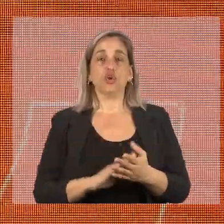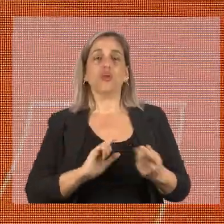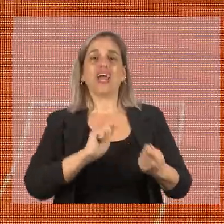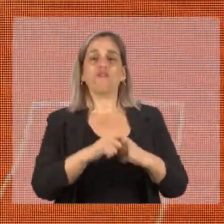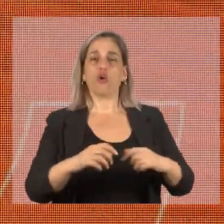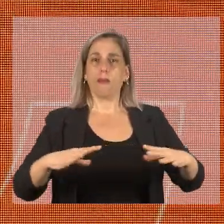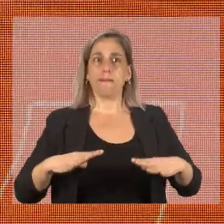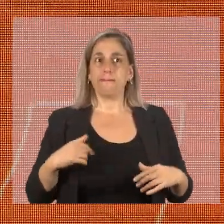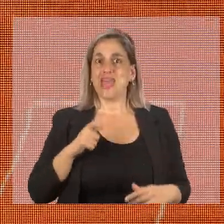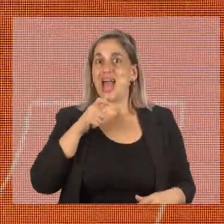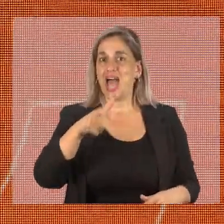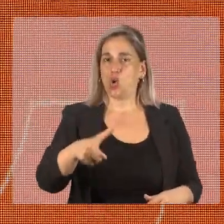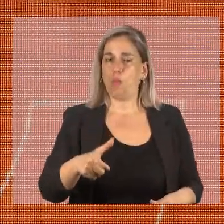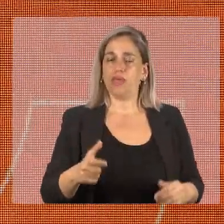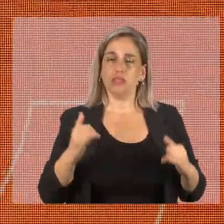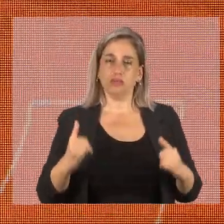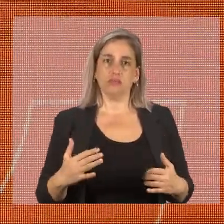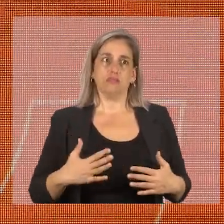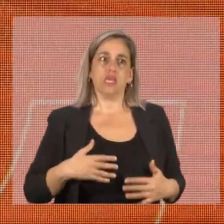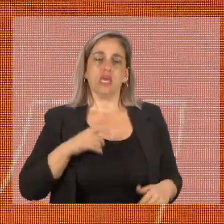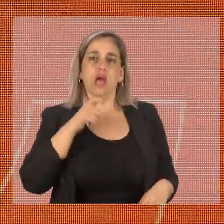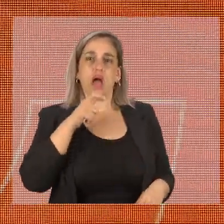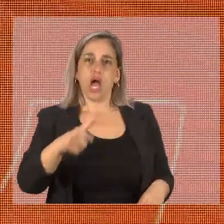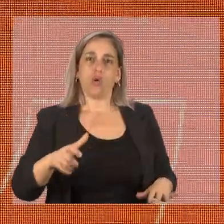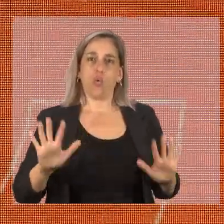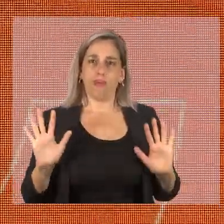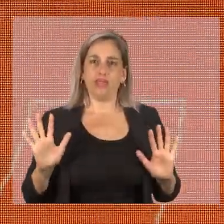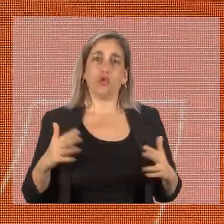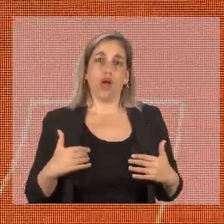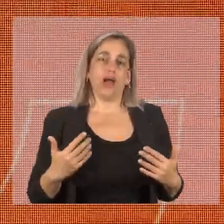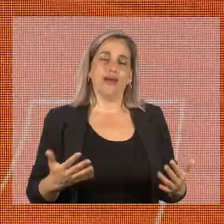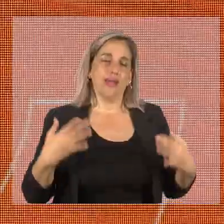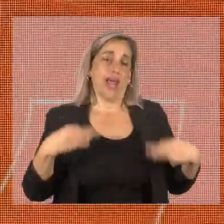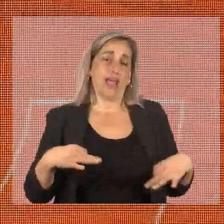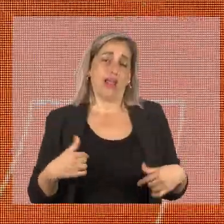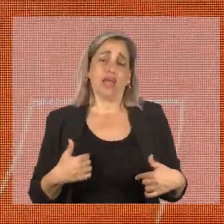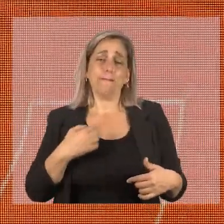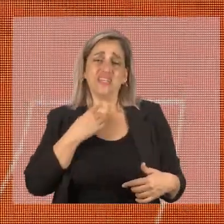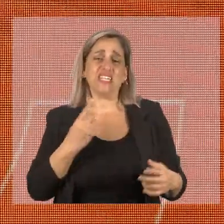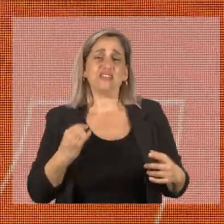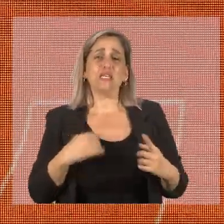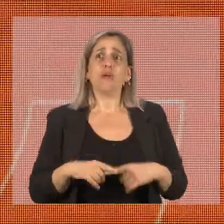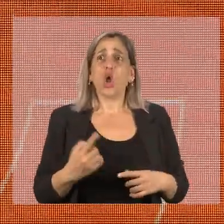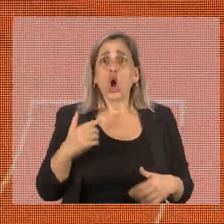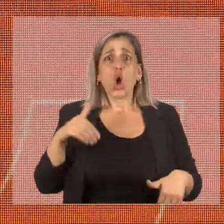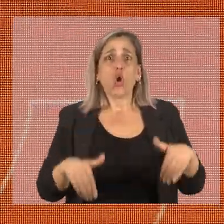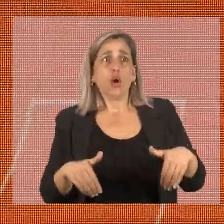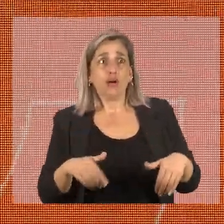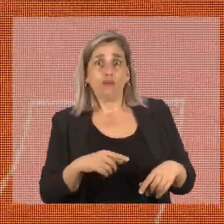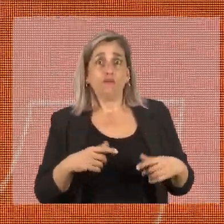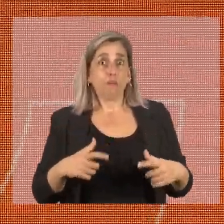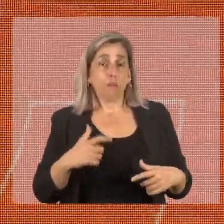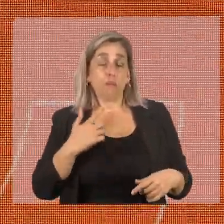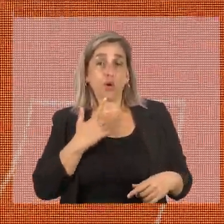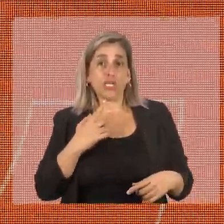la reforma de la Seguridad Social. Mi argumento, obviamente, un poco me convenía, pero era real, es que el costo político en Uruguay